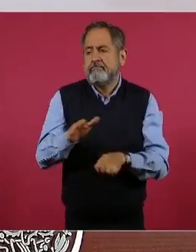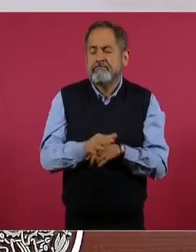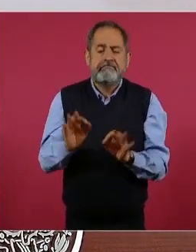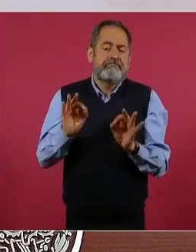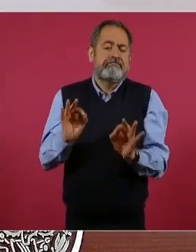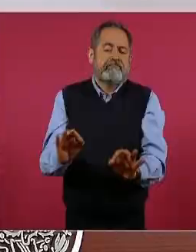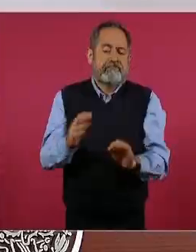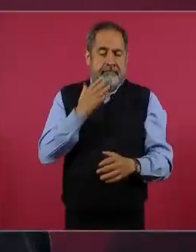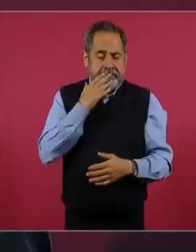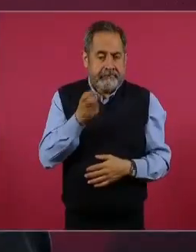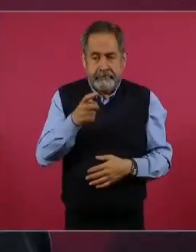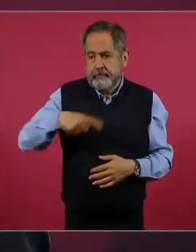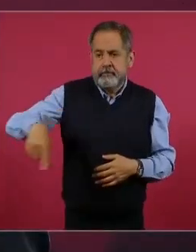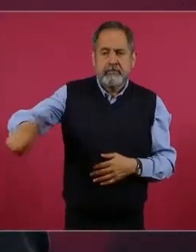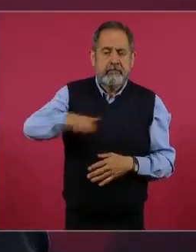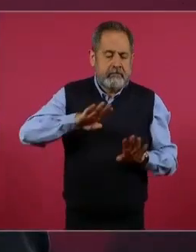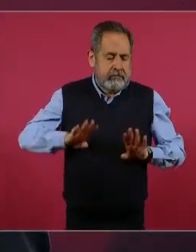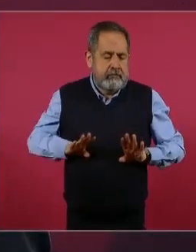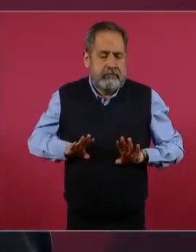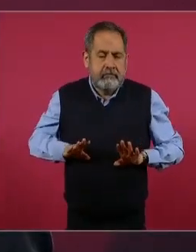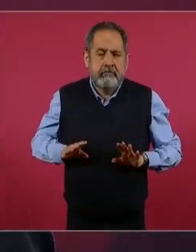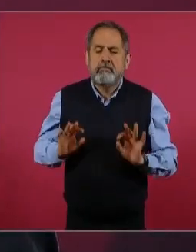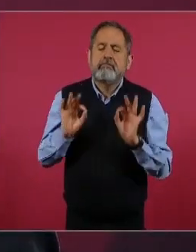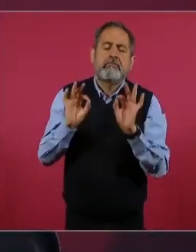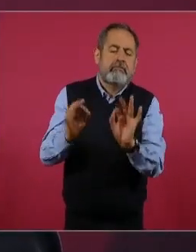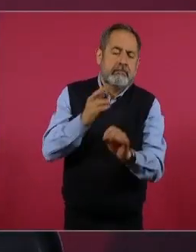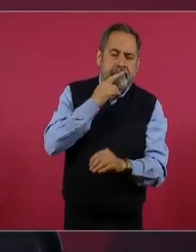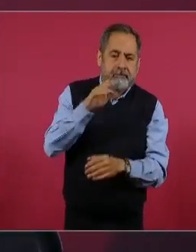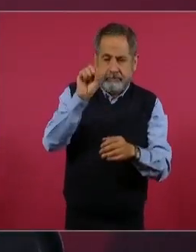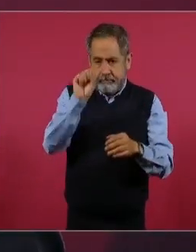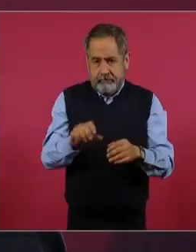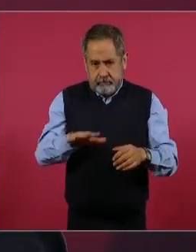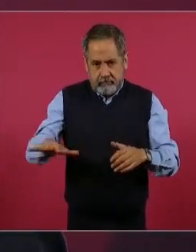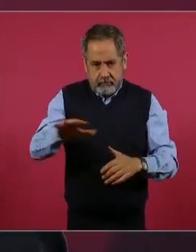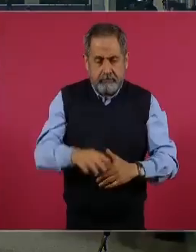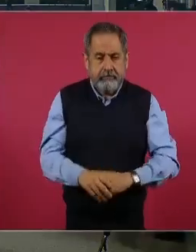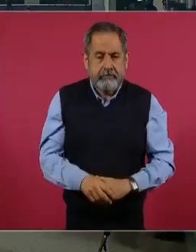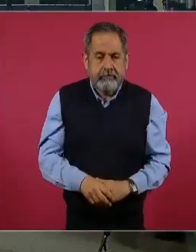esto significa bienestar para el sureste.